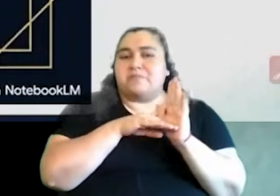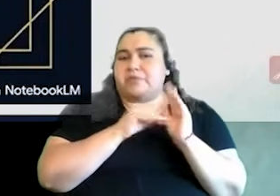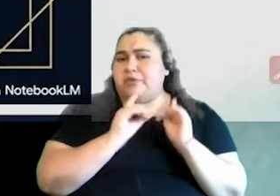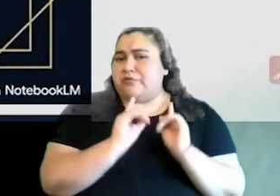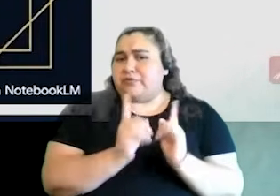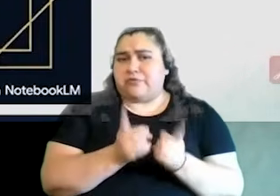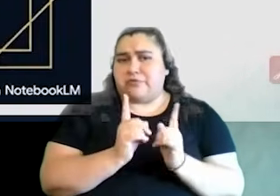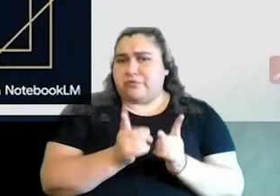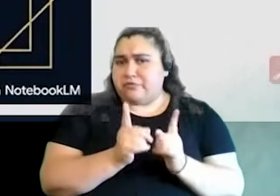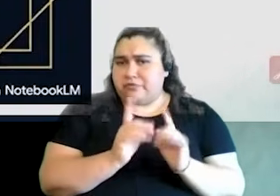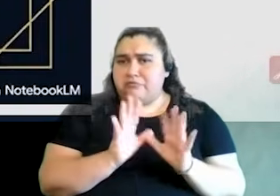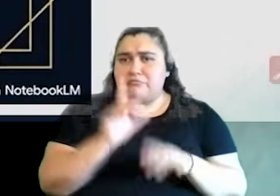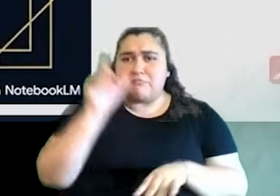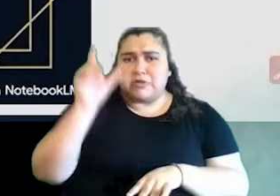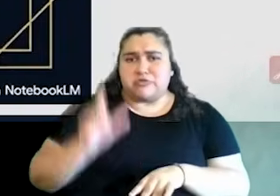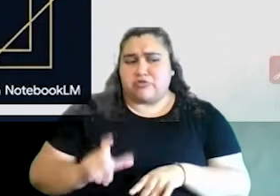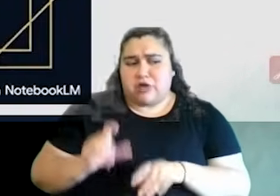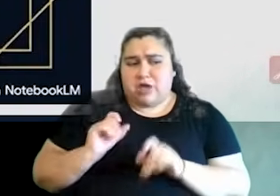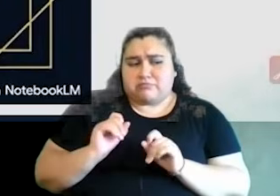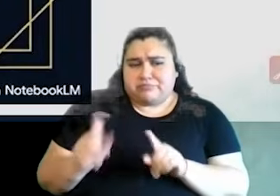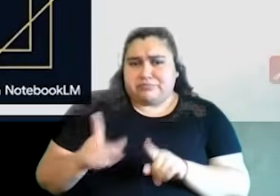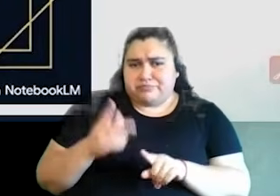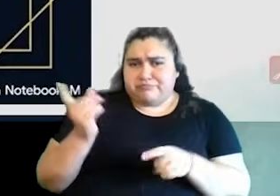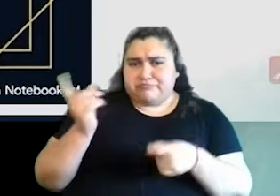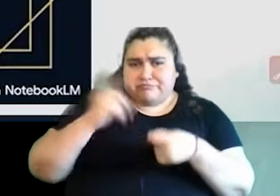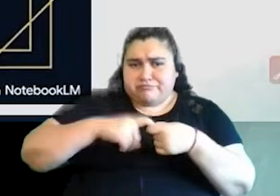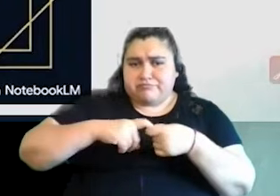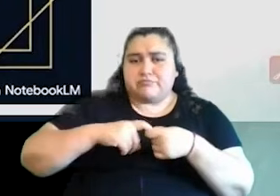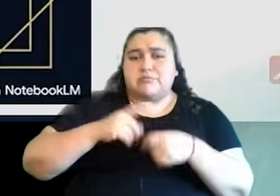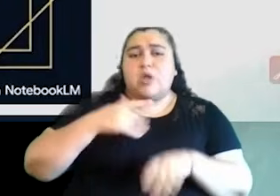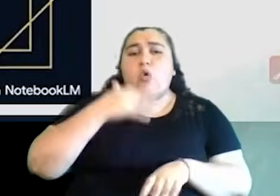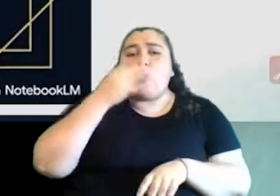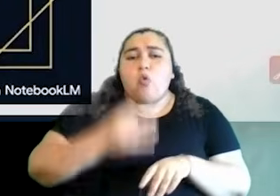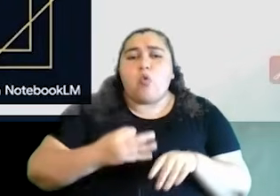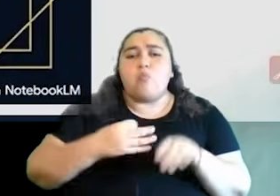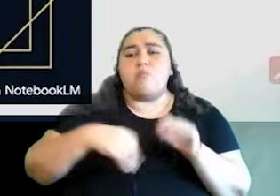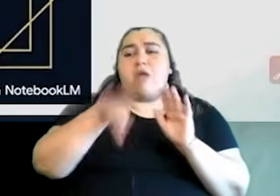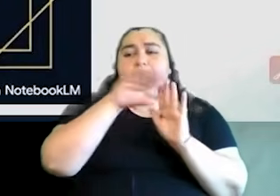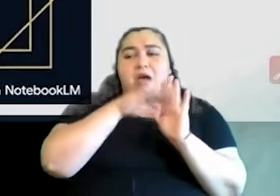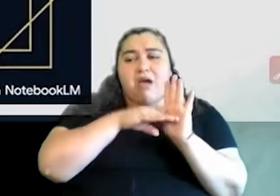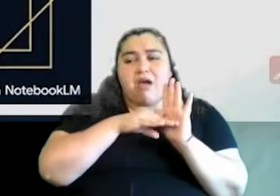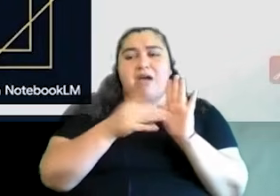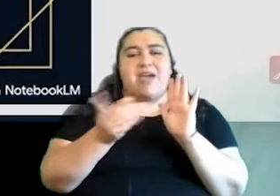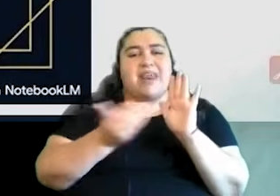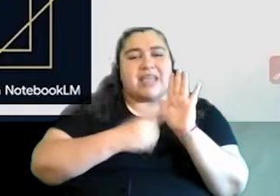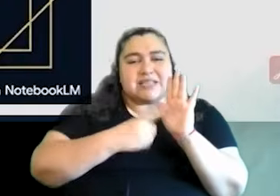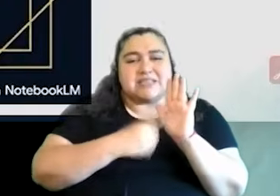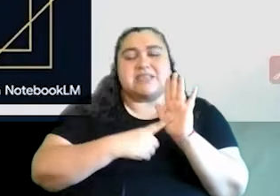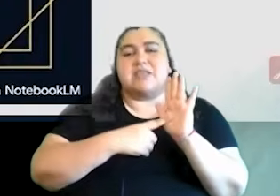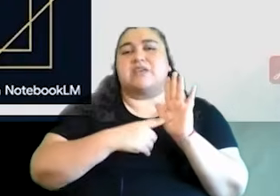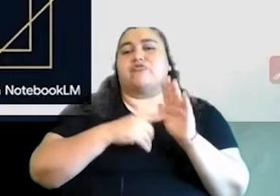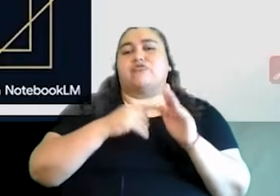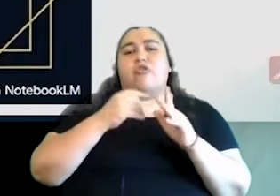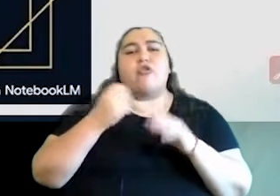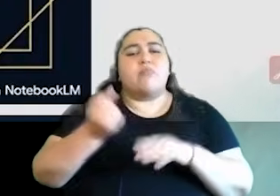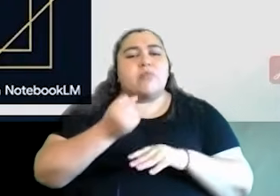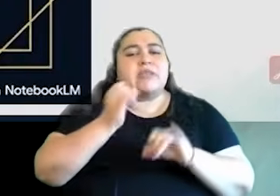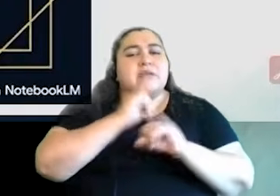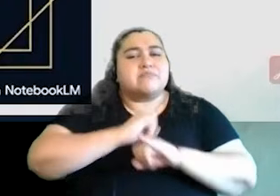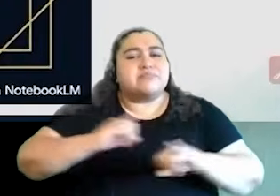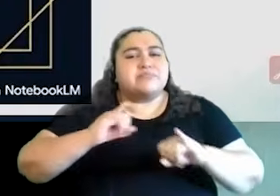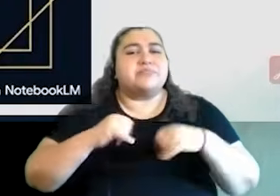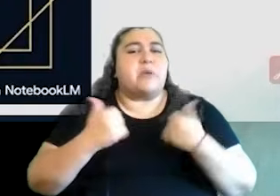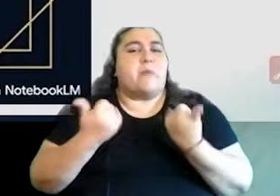tiene el contribuyente siempre que cumpla con los requisitos, ¿no? Lo que se promueve o lo que se beneficia